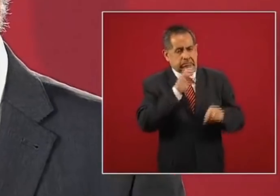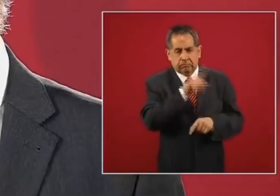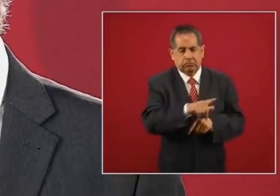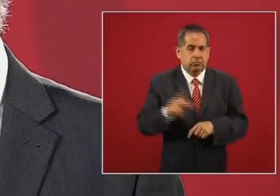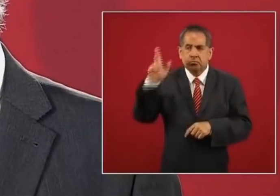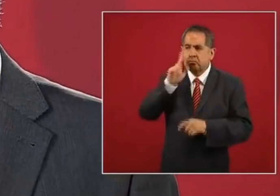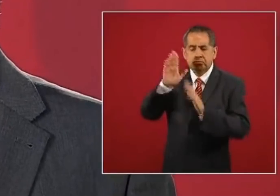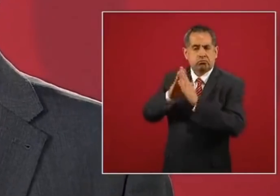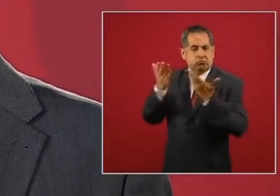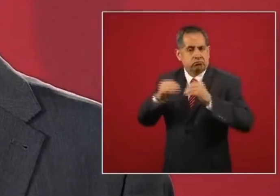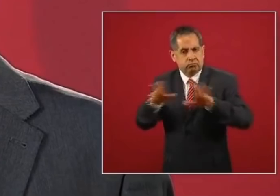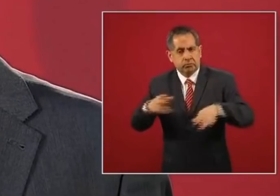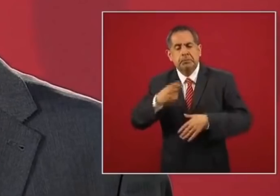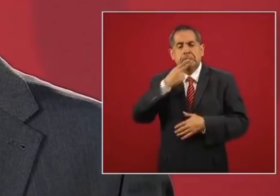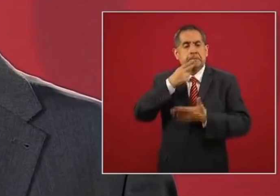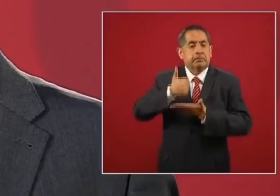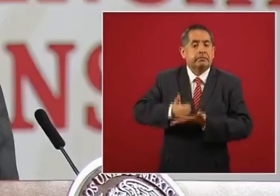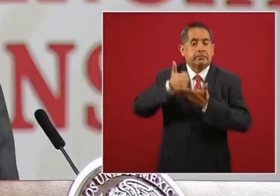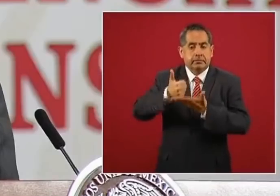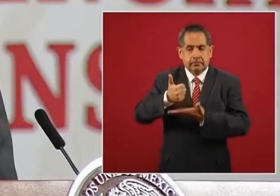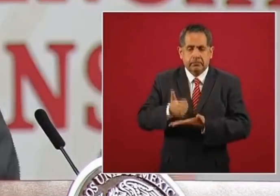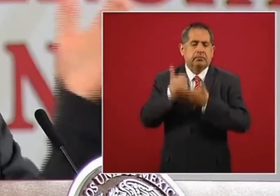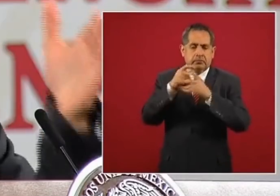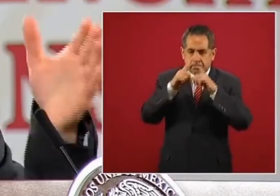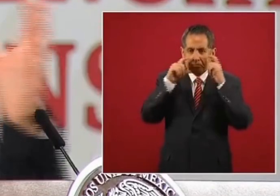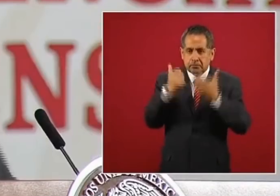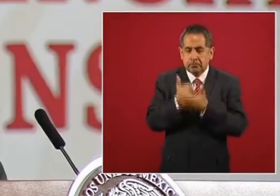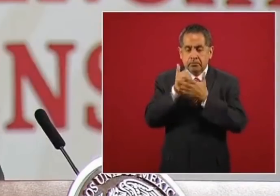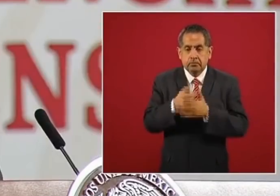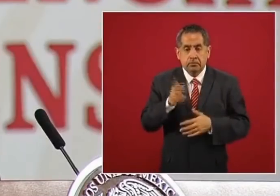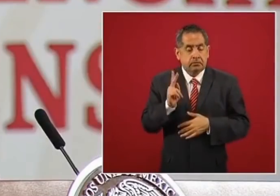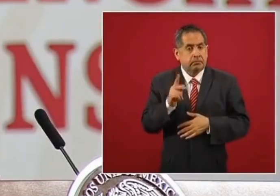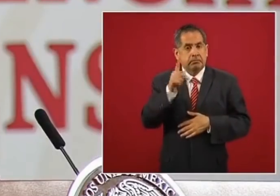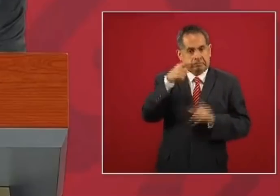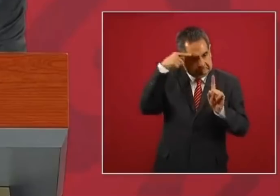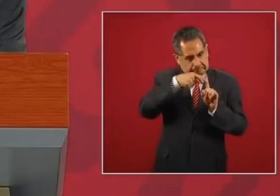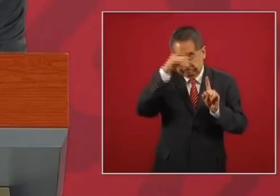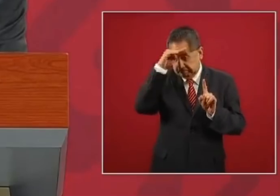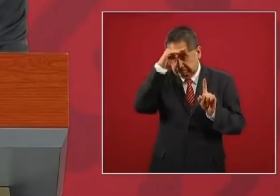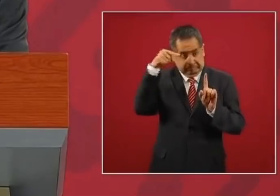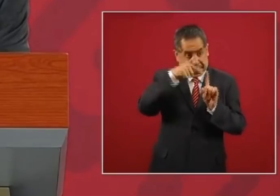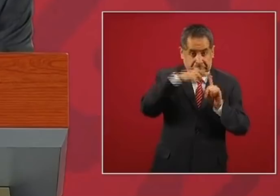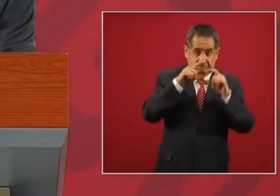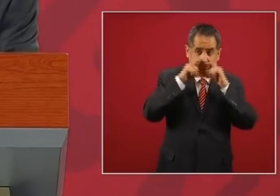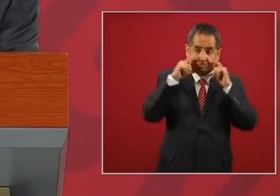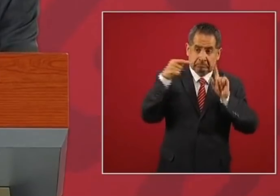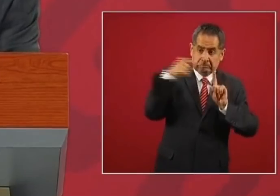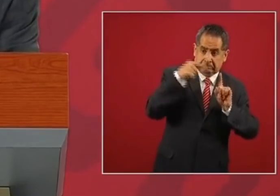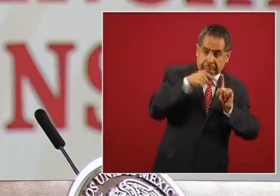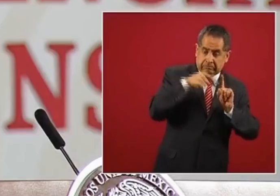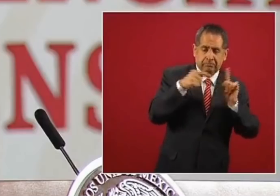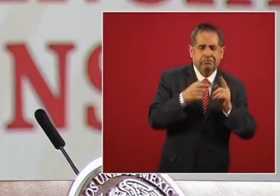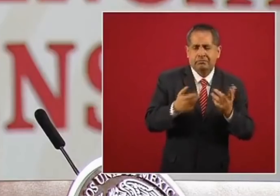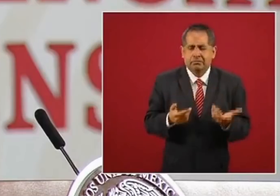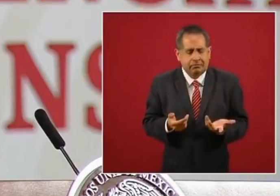evidencia científica muestra que puede ser un auxiliar, pero si se vuelve el enfoque principal, el centro de la